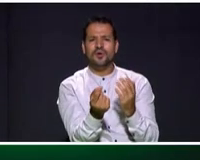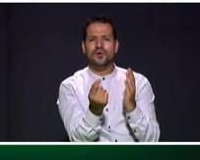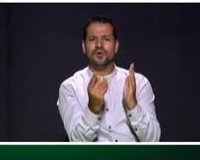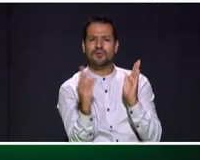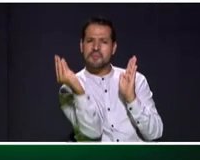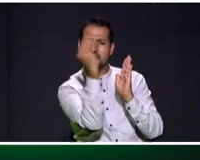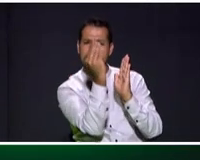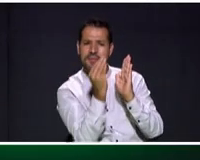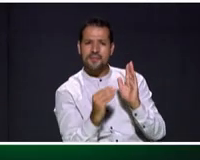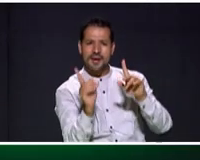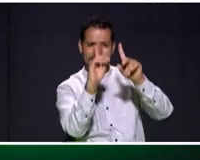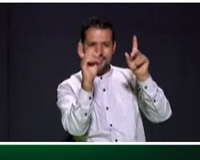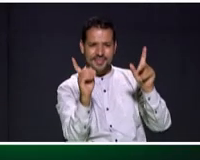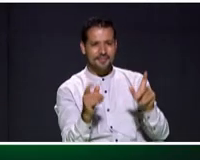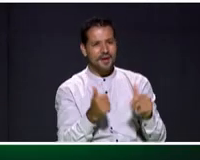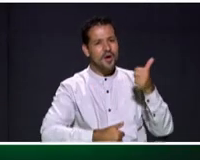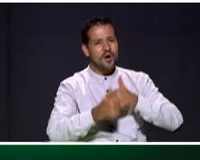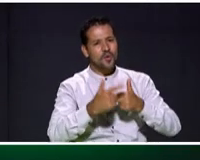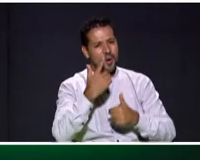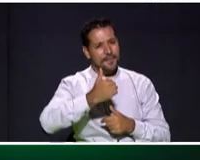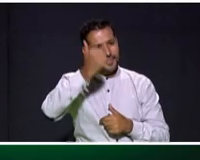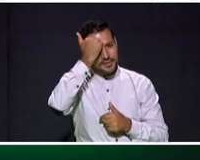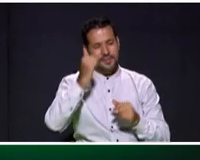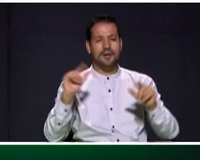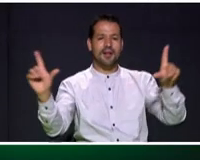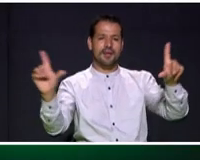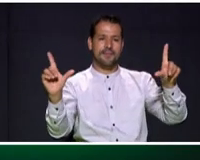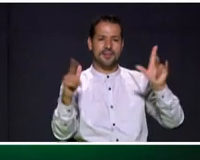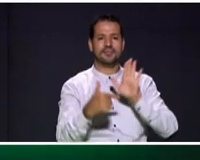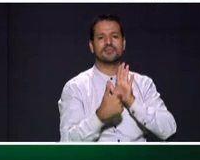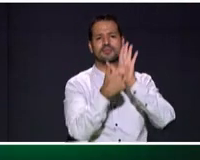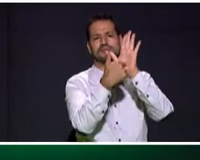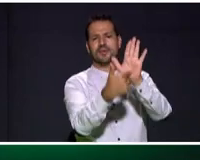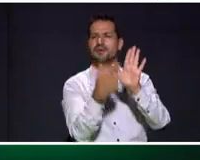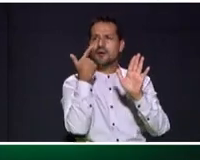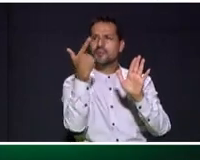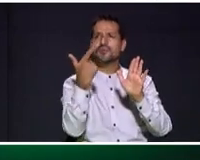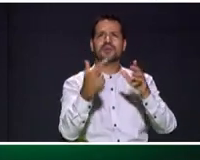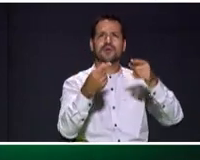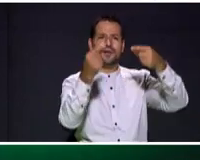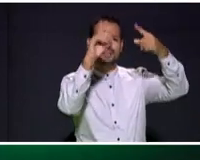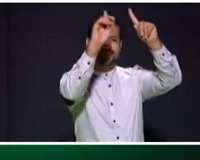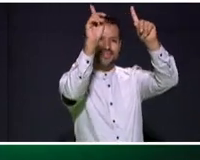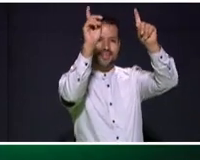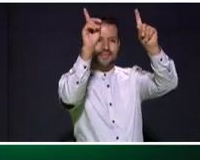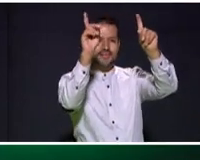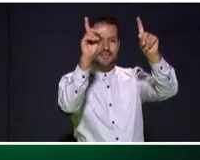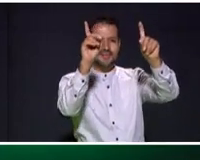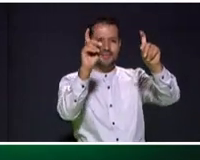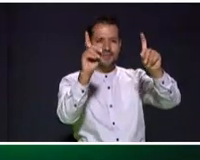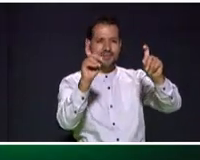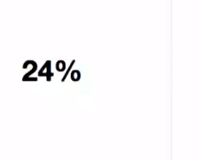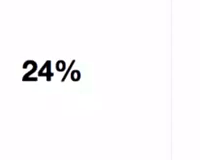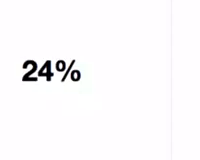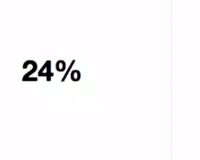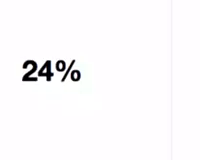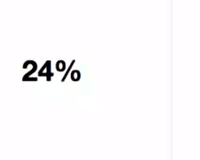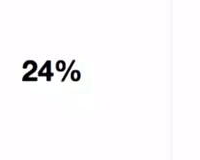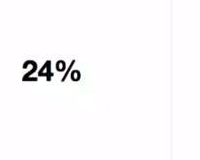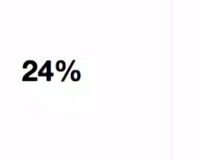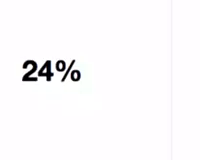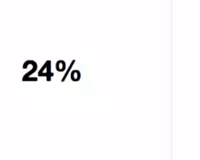fue esa prioridad que ellos notaron en pantalla entonces vamos a revisar los temas que fueron aquí a los servicios públicos en las